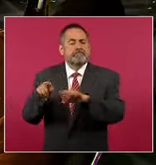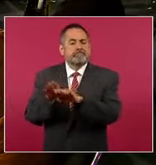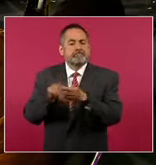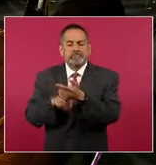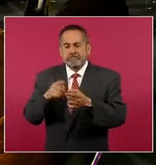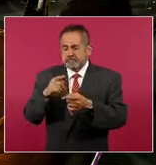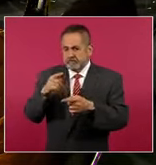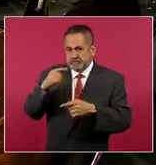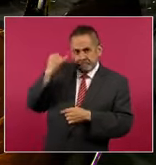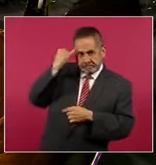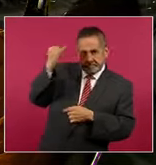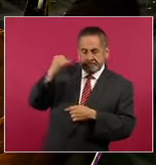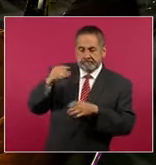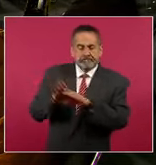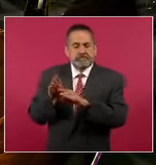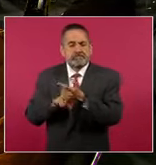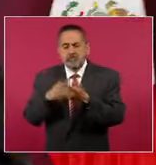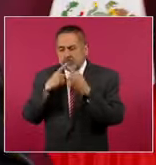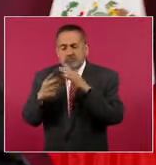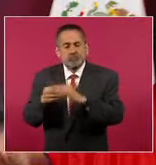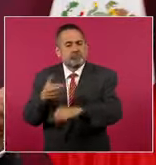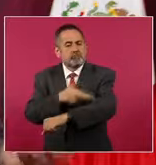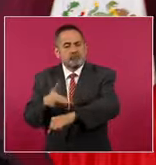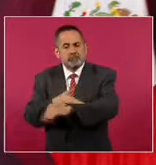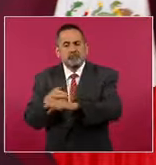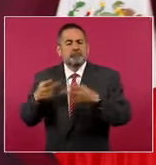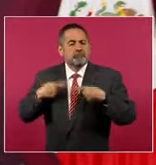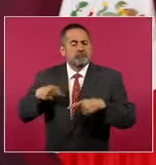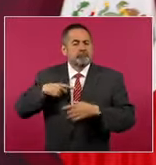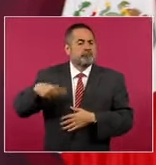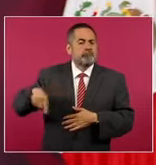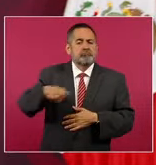la concepción de que ya el ciudadano